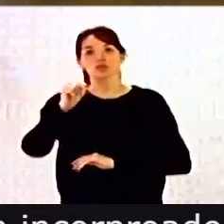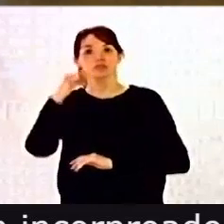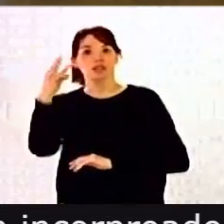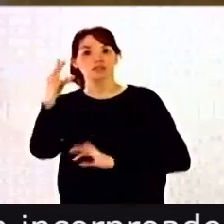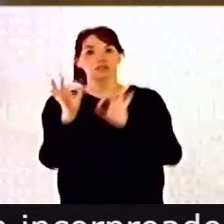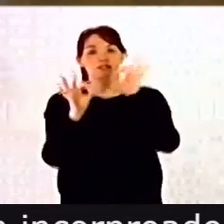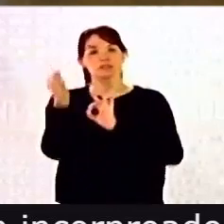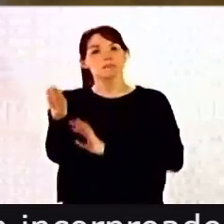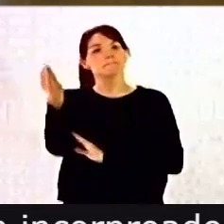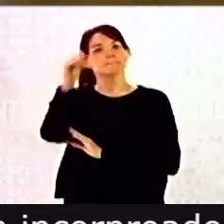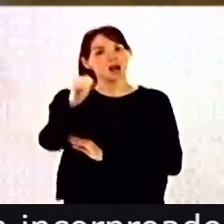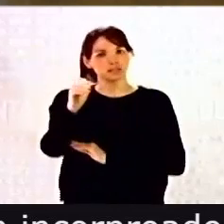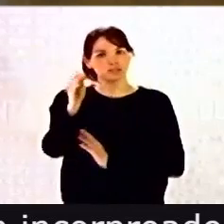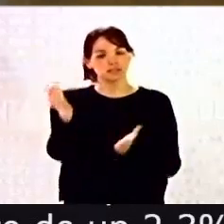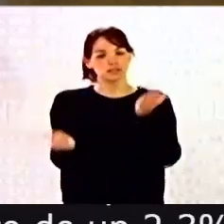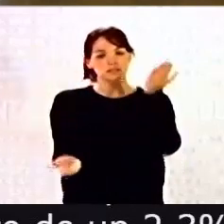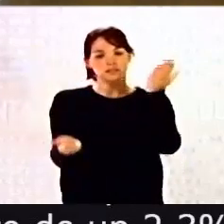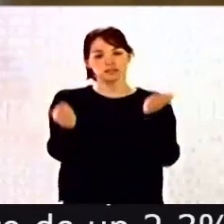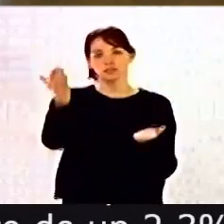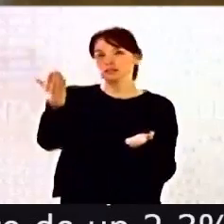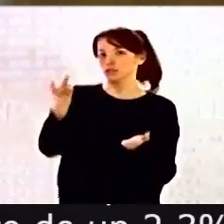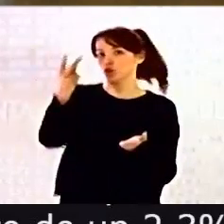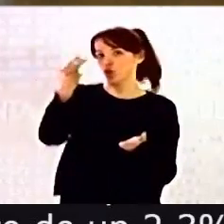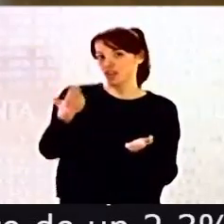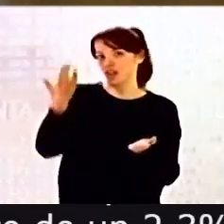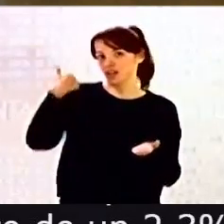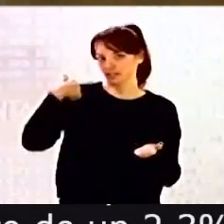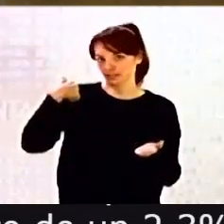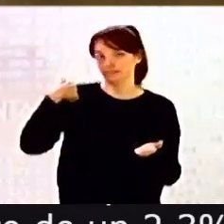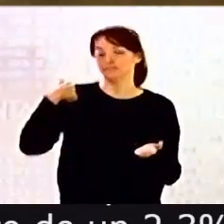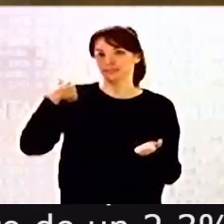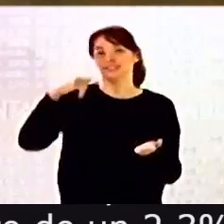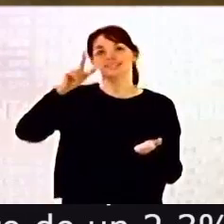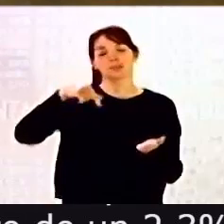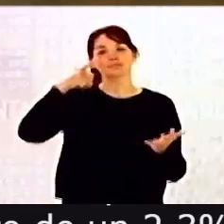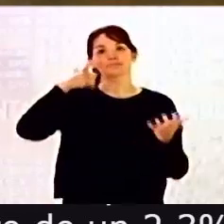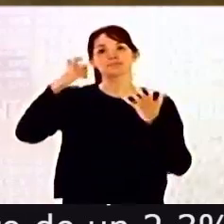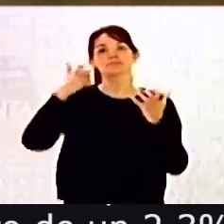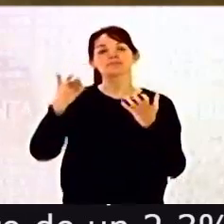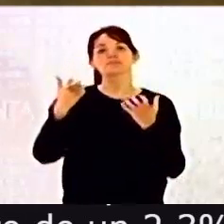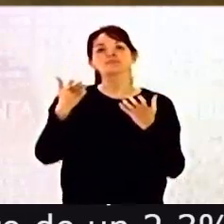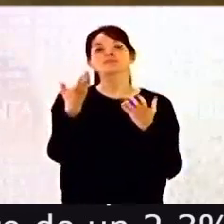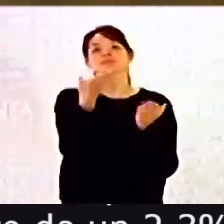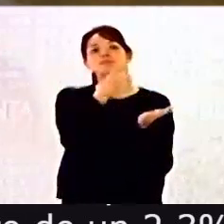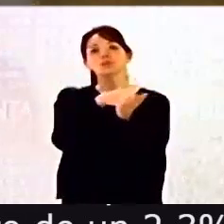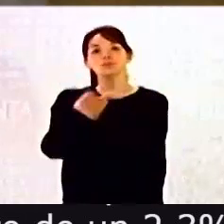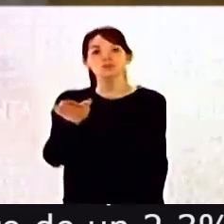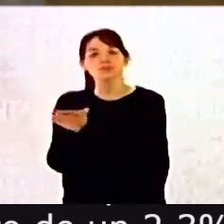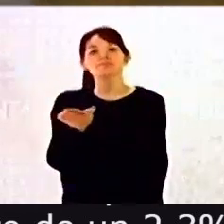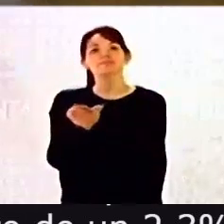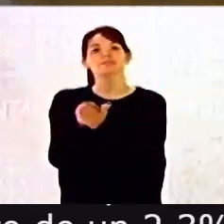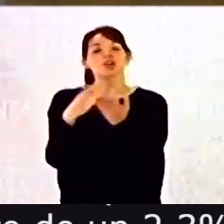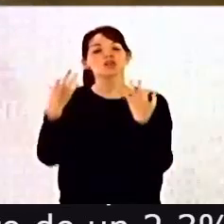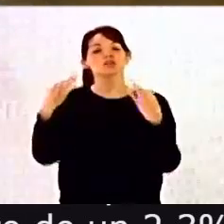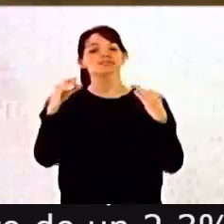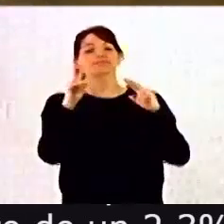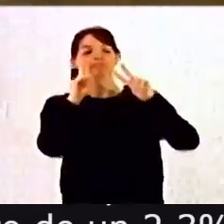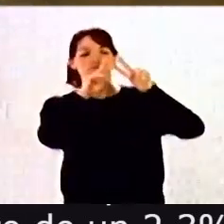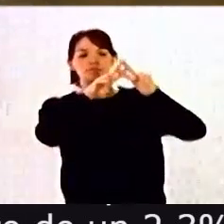más que el día anterior, mostrando también los fallecimientos una tendencia a